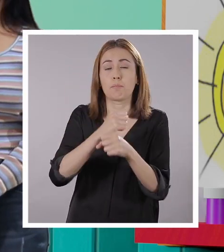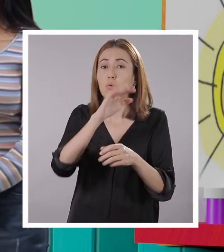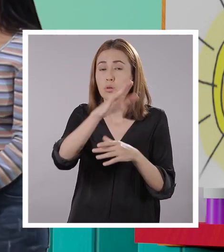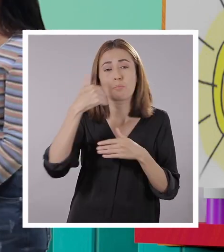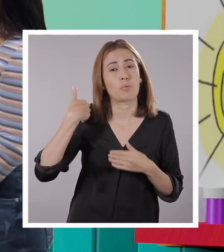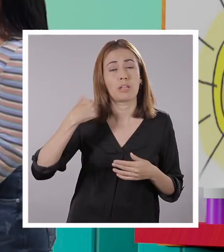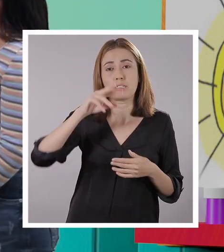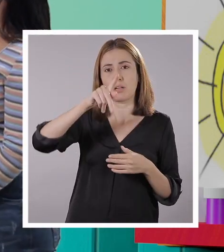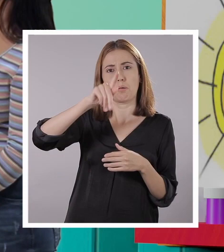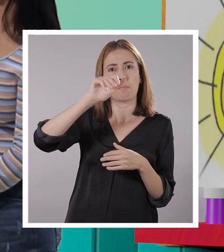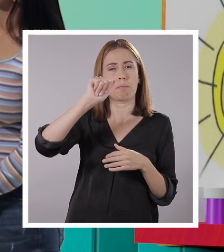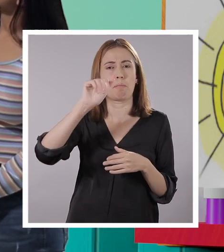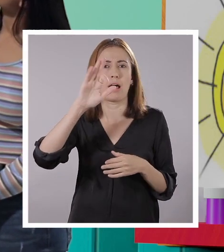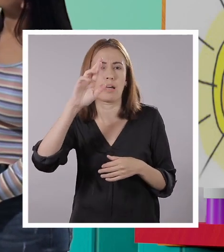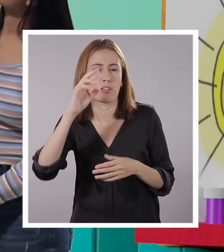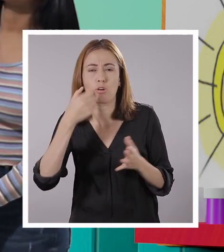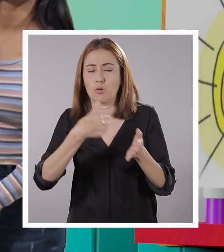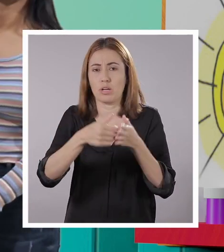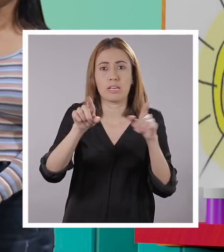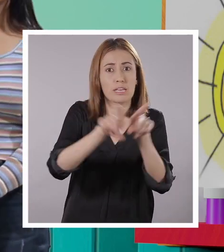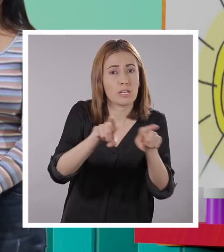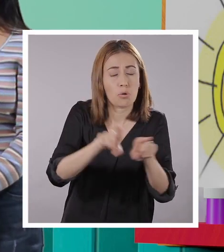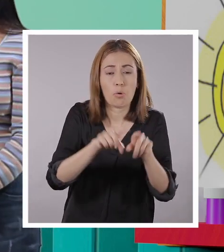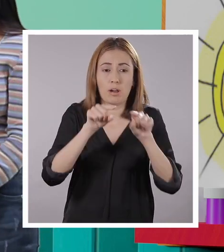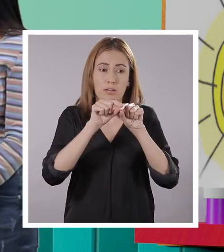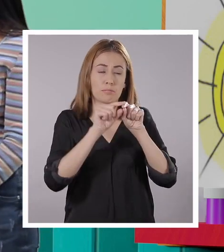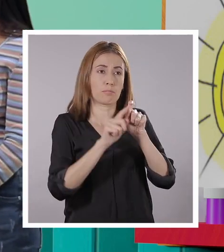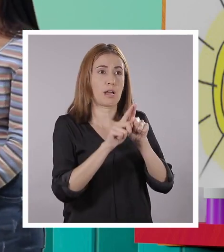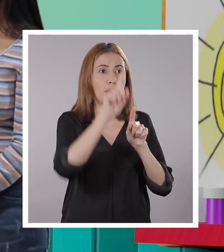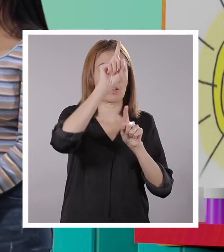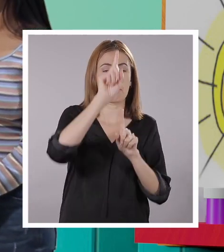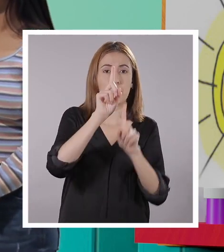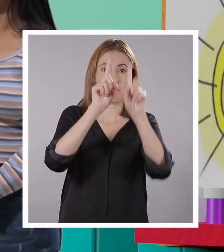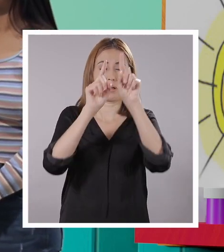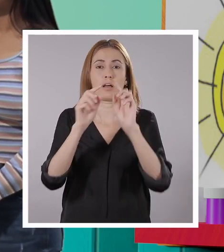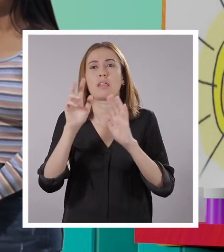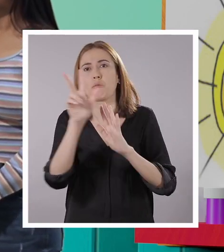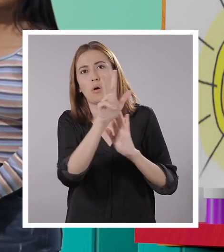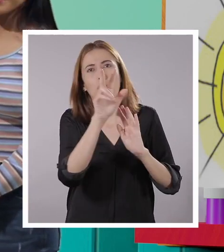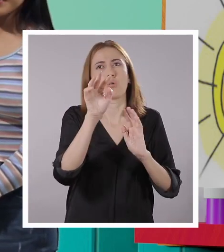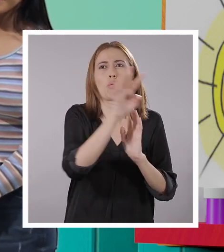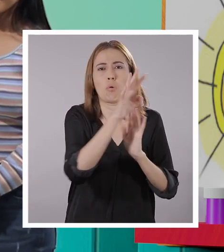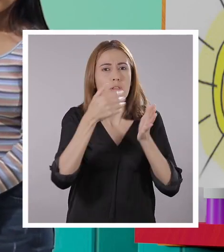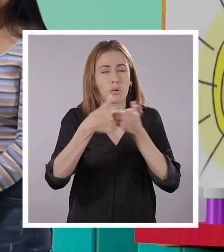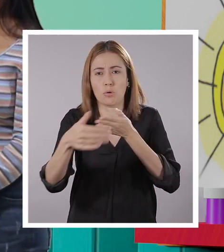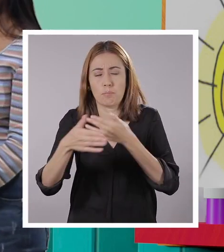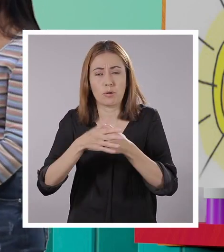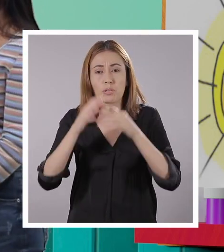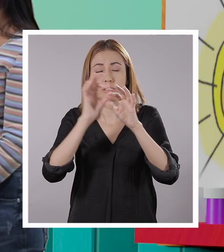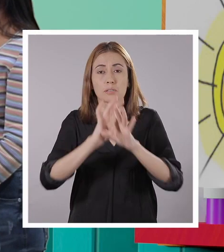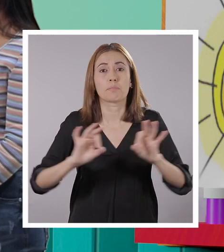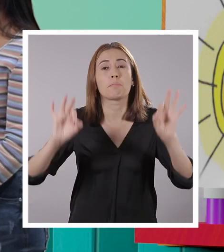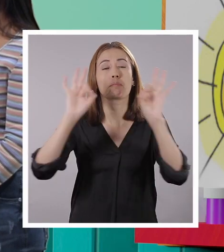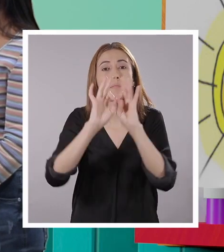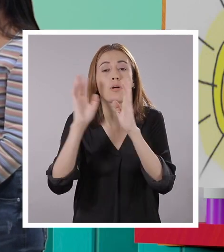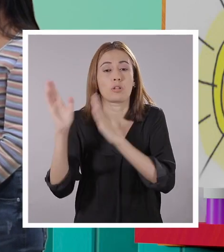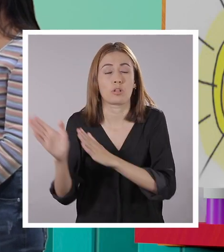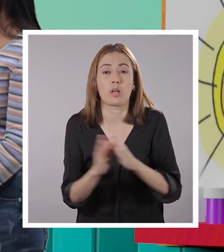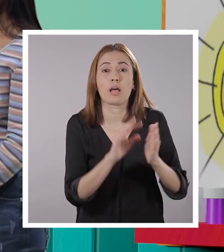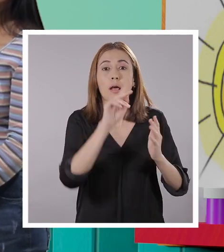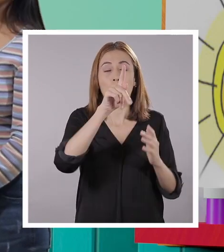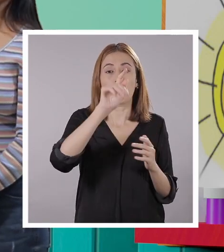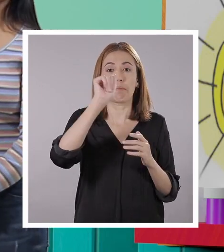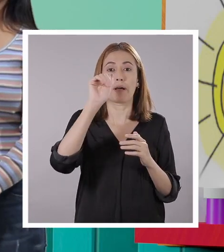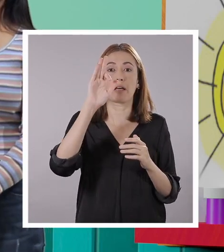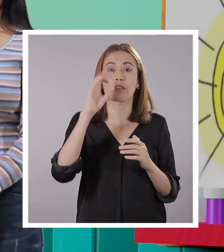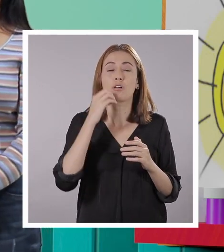chicos y chicas en casa, pueden hacer un patrón similar, usando las flechas y hacer un patrón de dirección. Pueden hacerlo de 3, de 4, de 5.